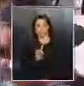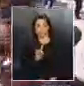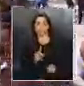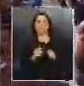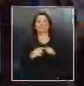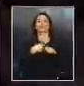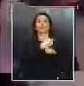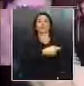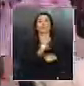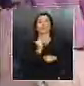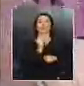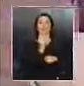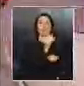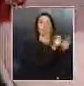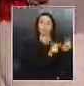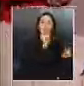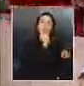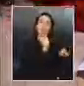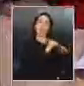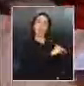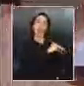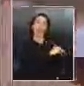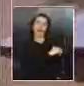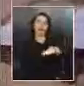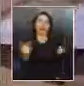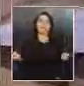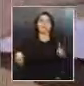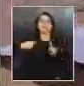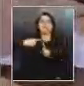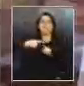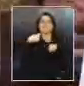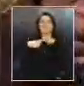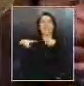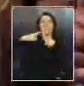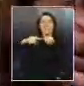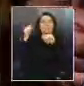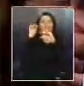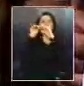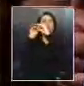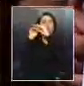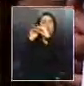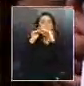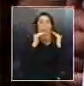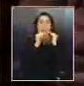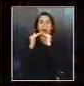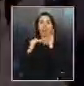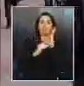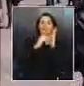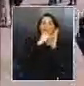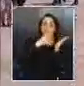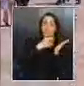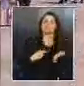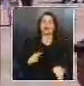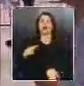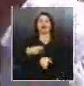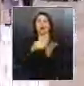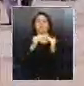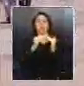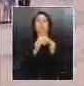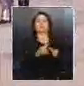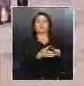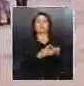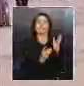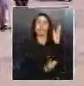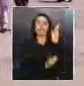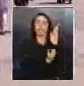subsidio la gente con sus ahorros y con un crédito hipotecario van a comprar su casa eh para los sectores emergentes es para